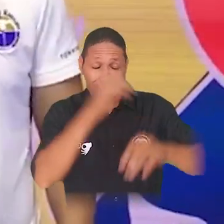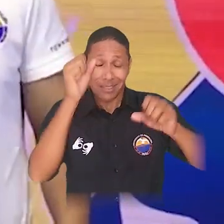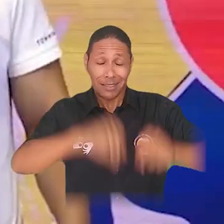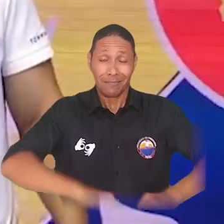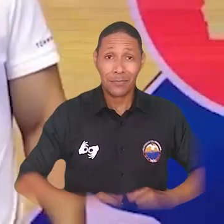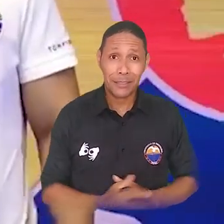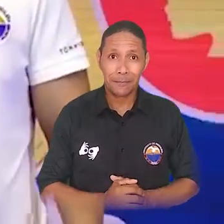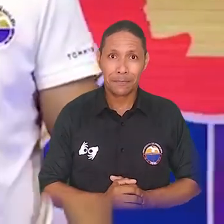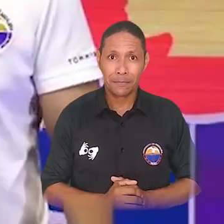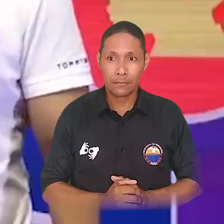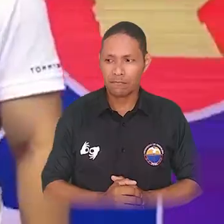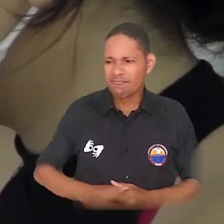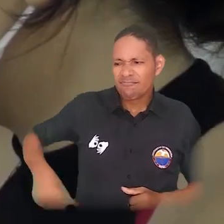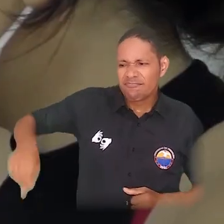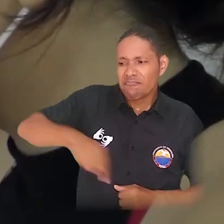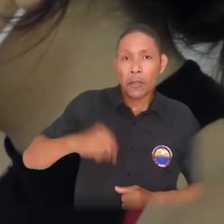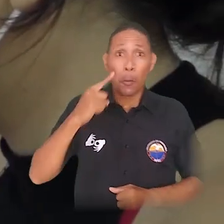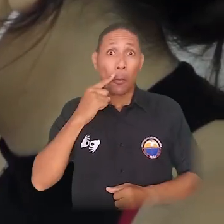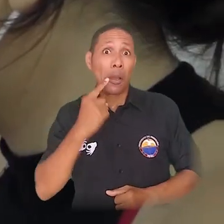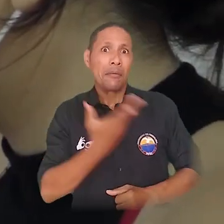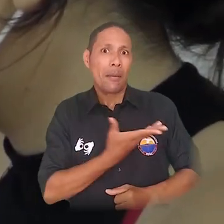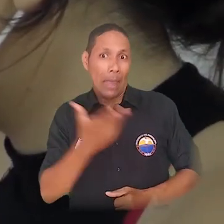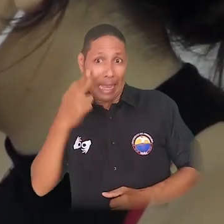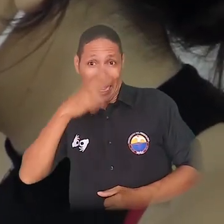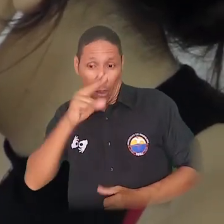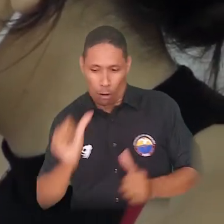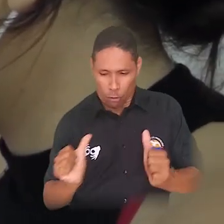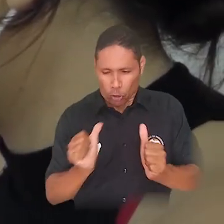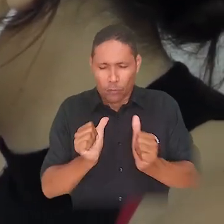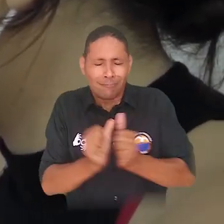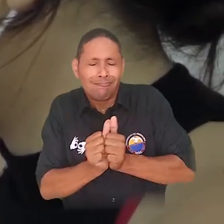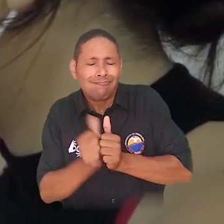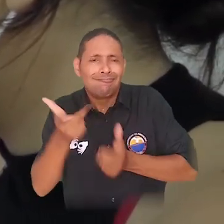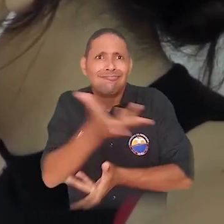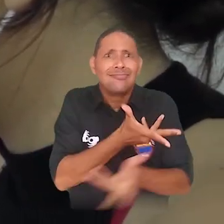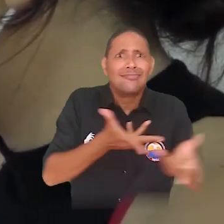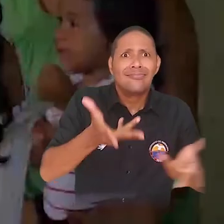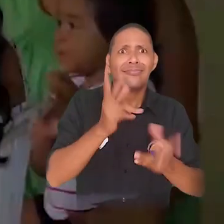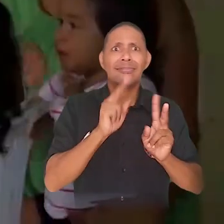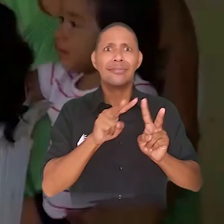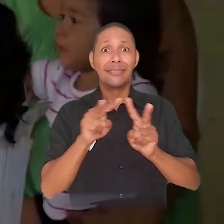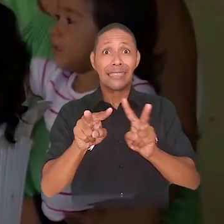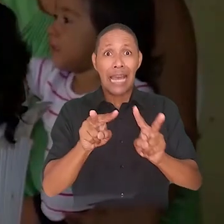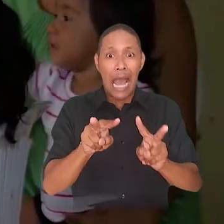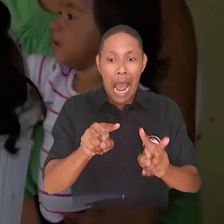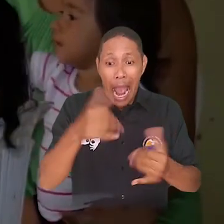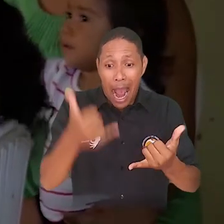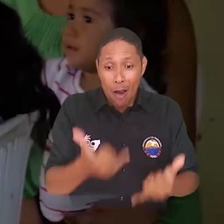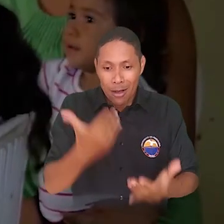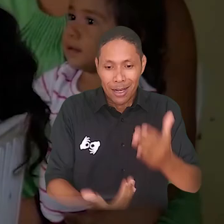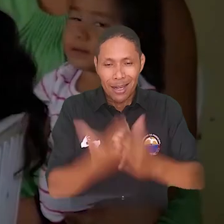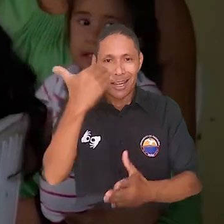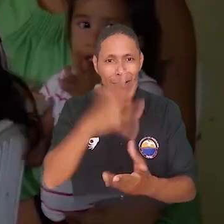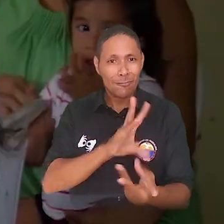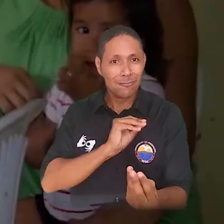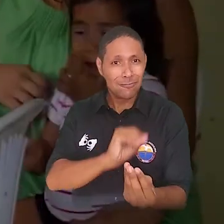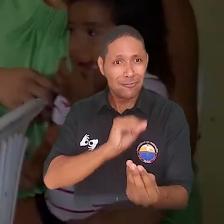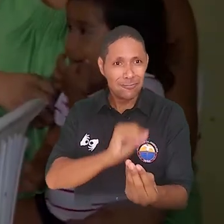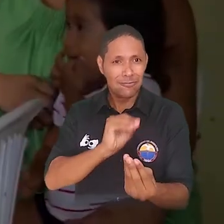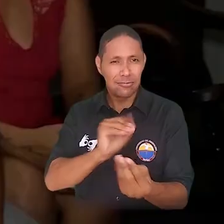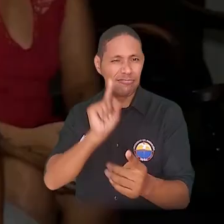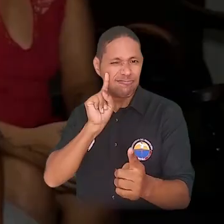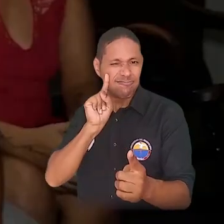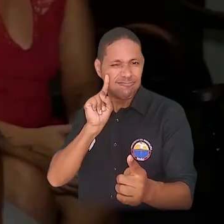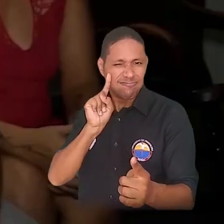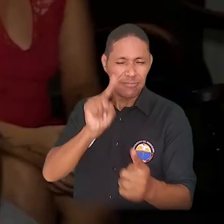sueños. Durante el evento, los padres y madres acompañaron a sus hijos a disfrutar de ese importante momento, el inicio de su formación